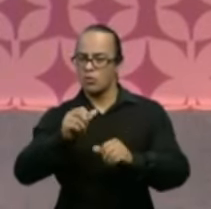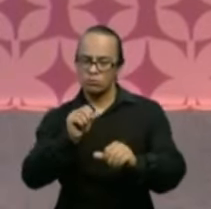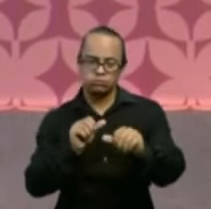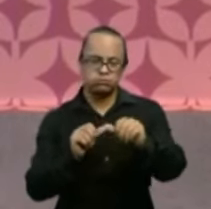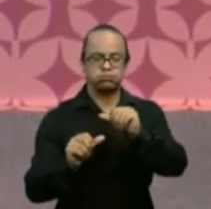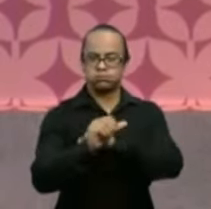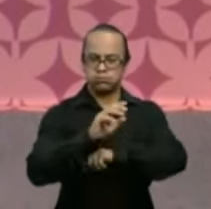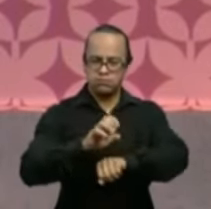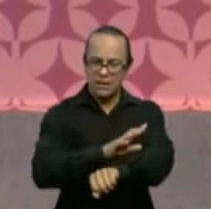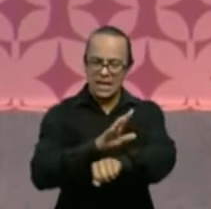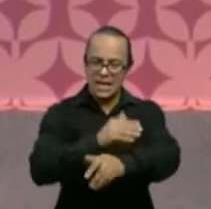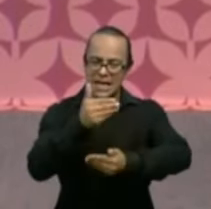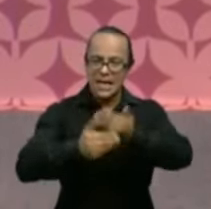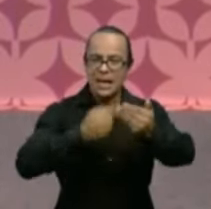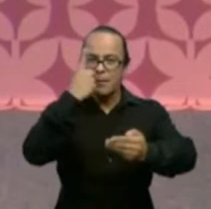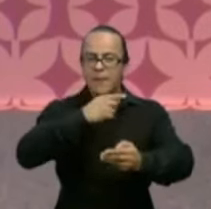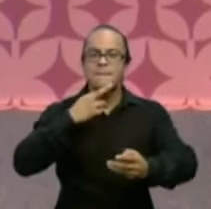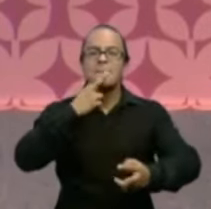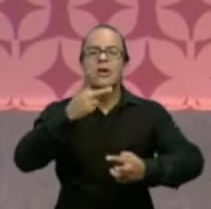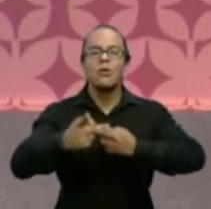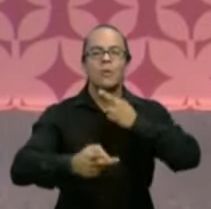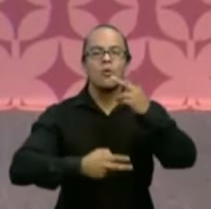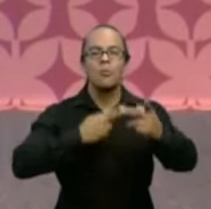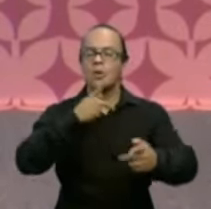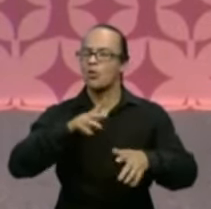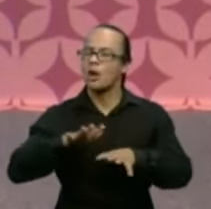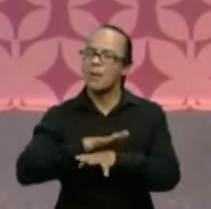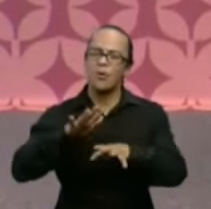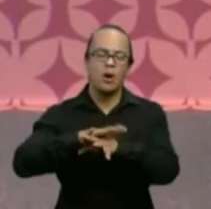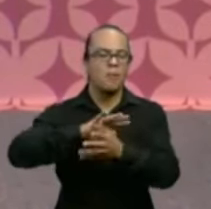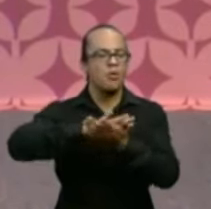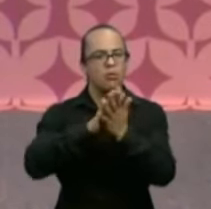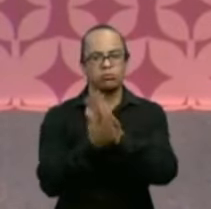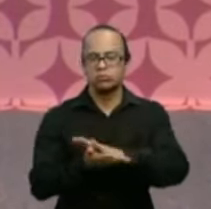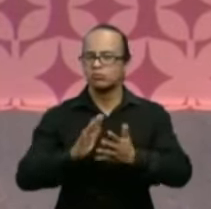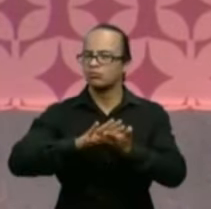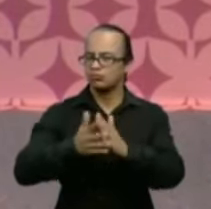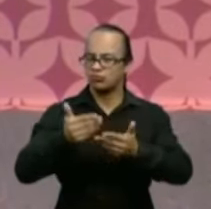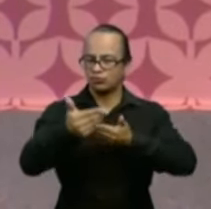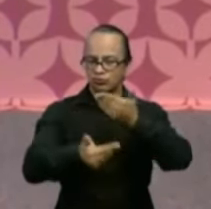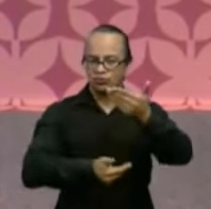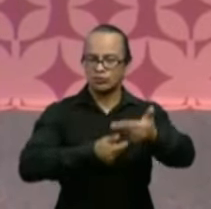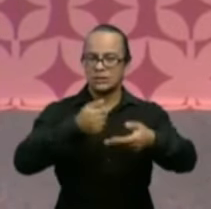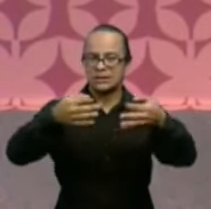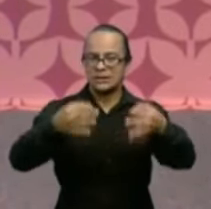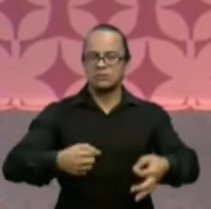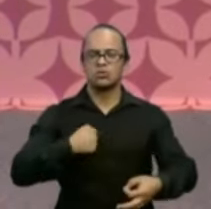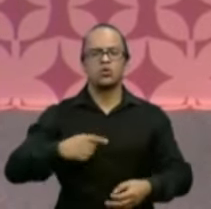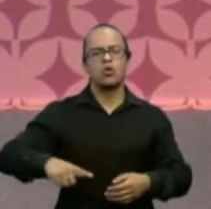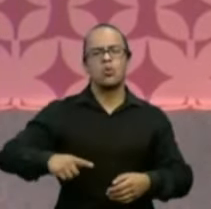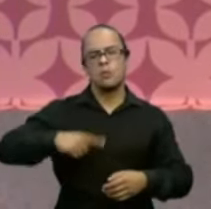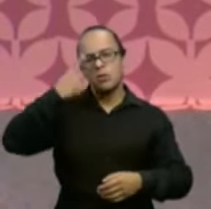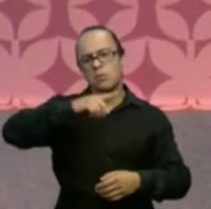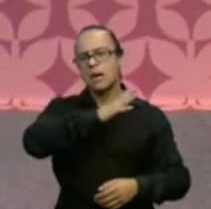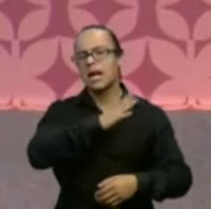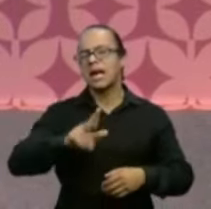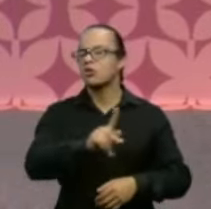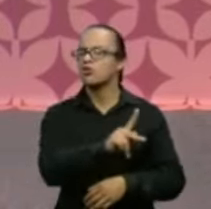vez mejor a través de un proceso de transformación. Gobernaré para todos y para todas los